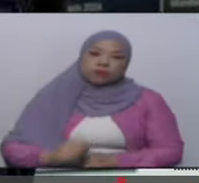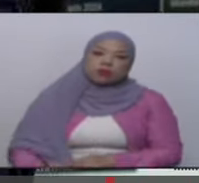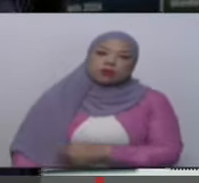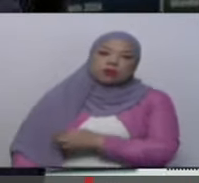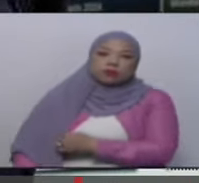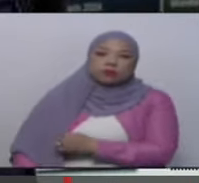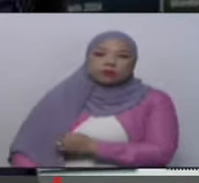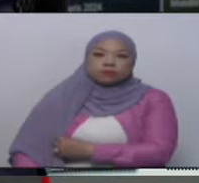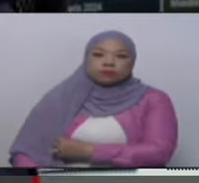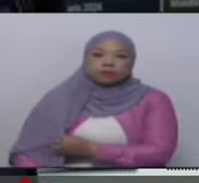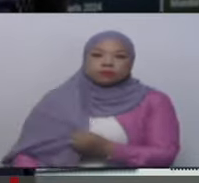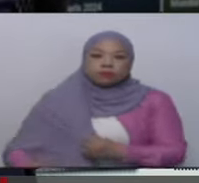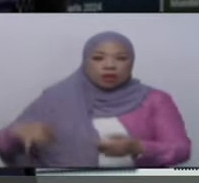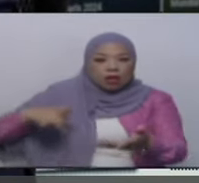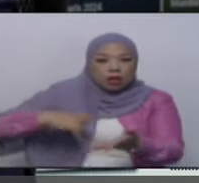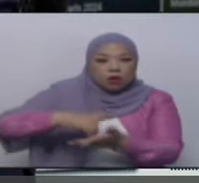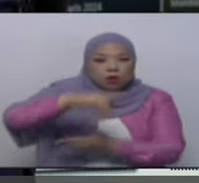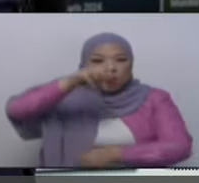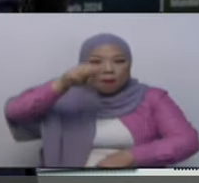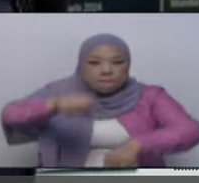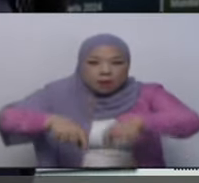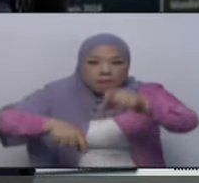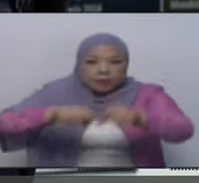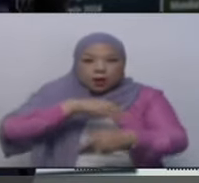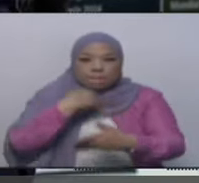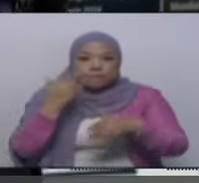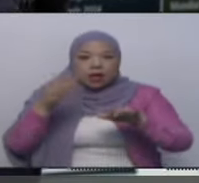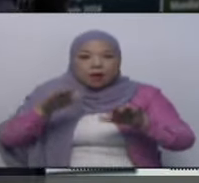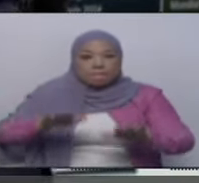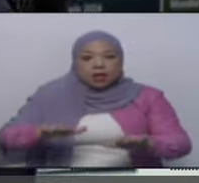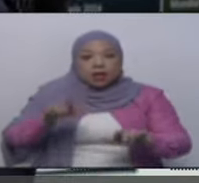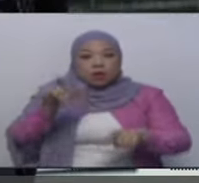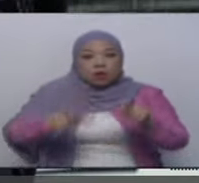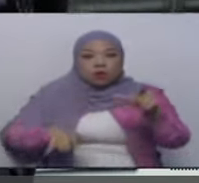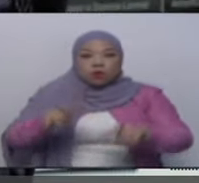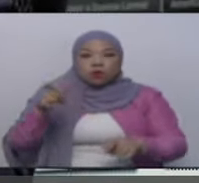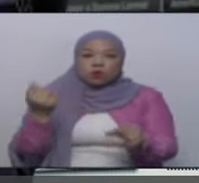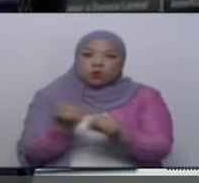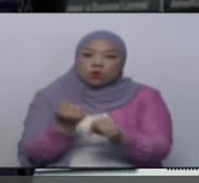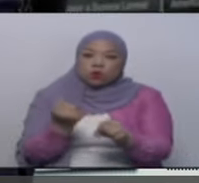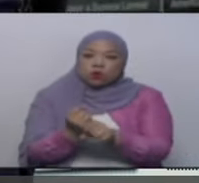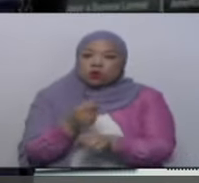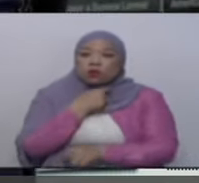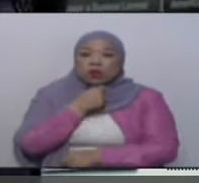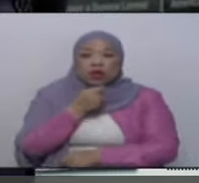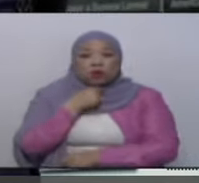Así que bombardear y matar palestinos es ser antisemita.